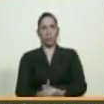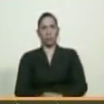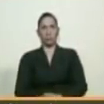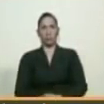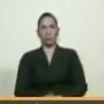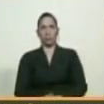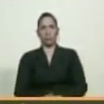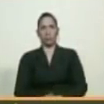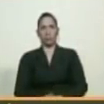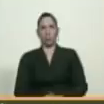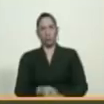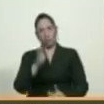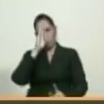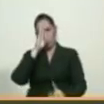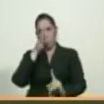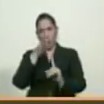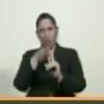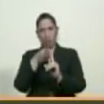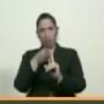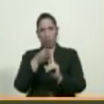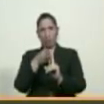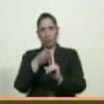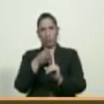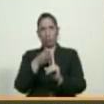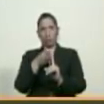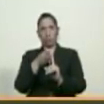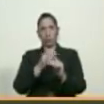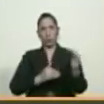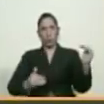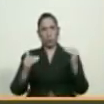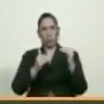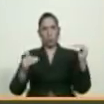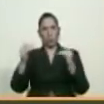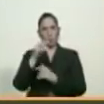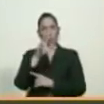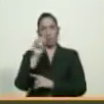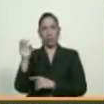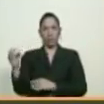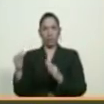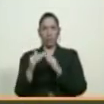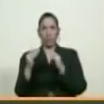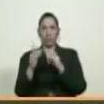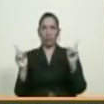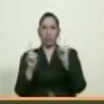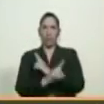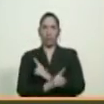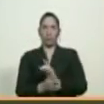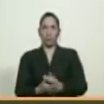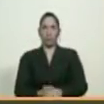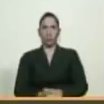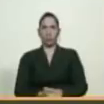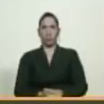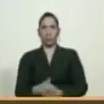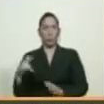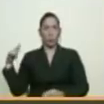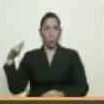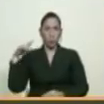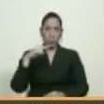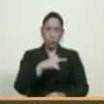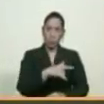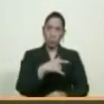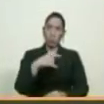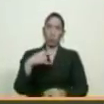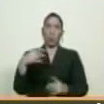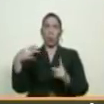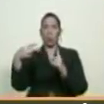con el objetivo de en el corto plazo superar las 300 casas de cambio que estarán en hoteles, aeropuertos, locales